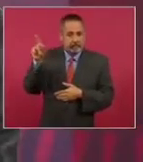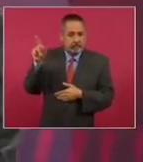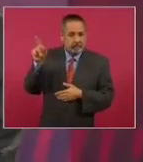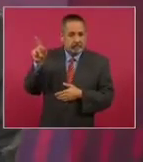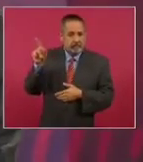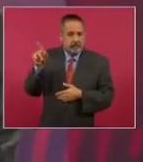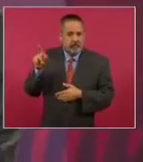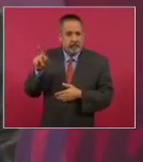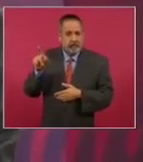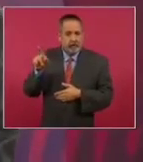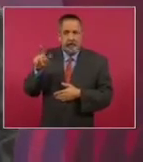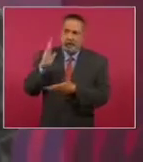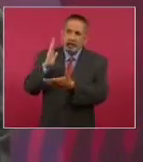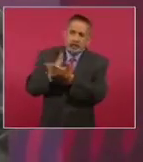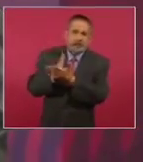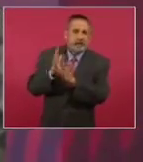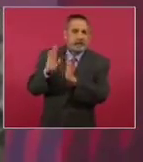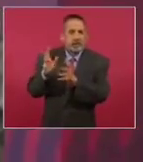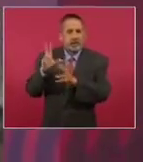no envíen